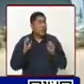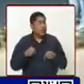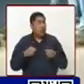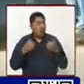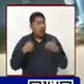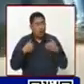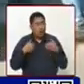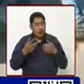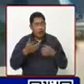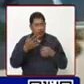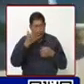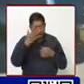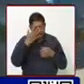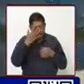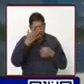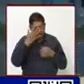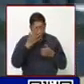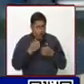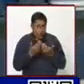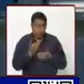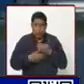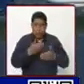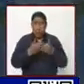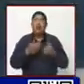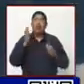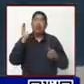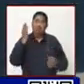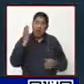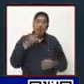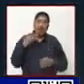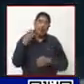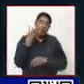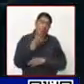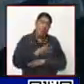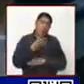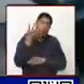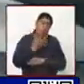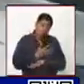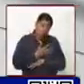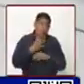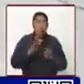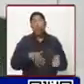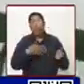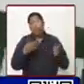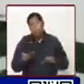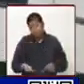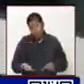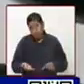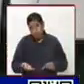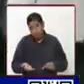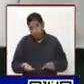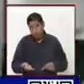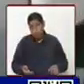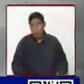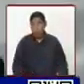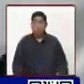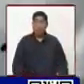poder tener un rumbo concreto. Presume de que ya son 4 o 5 días y lógicamente ya estaba en esa etapa, ¿no?